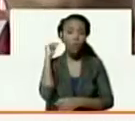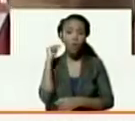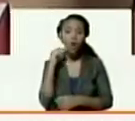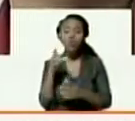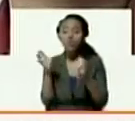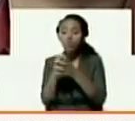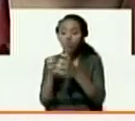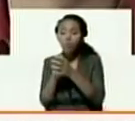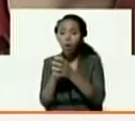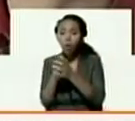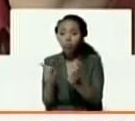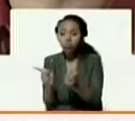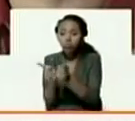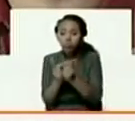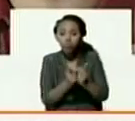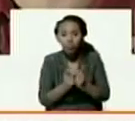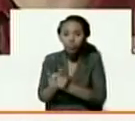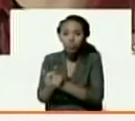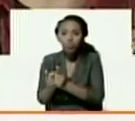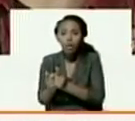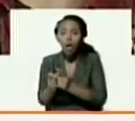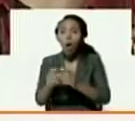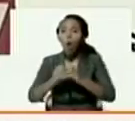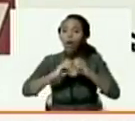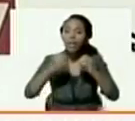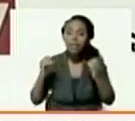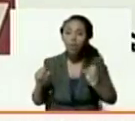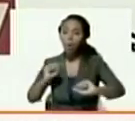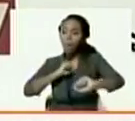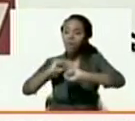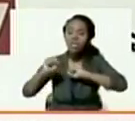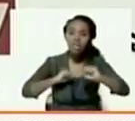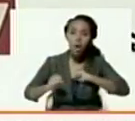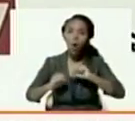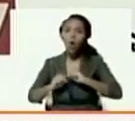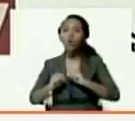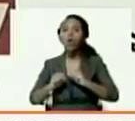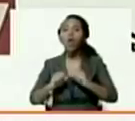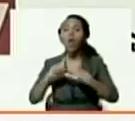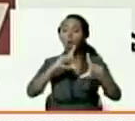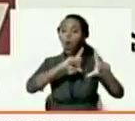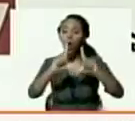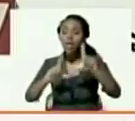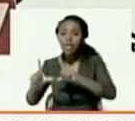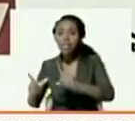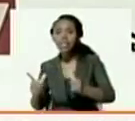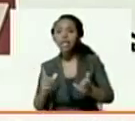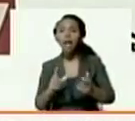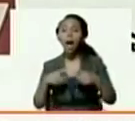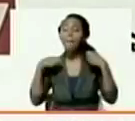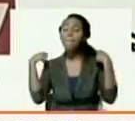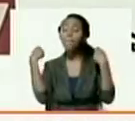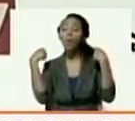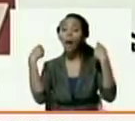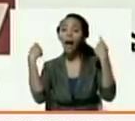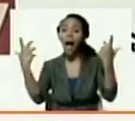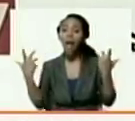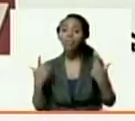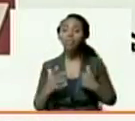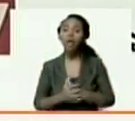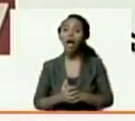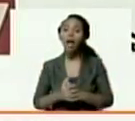una patrulla donde estaban los patrulleros, que si el de organización, el de movilización, el de logística, el de propaganda